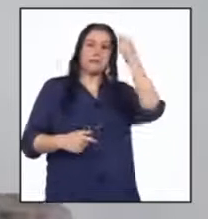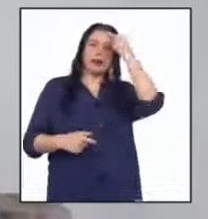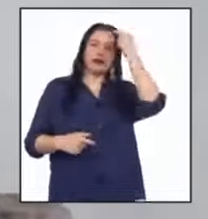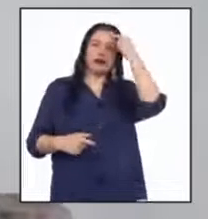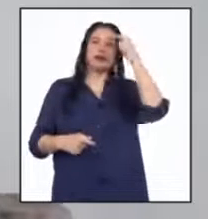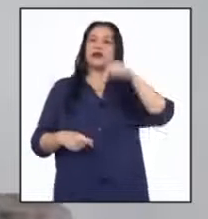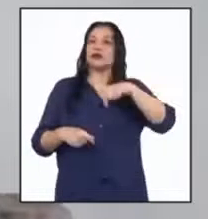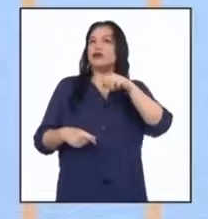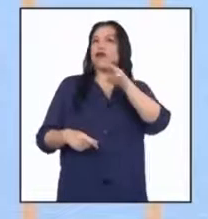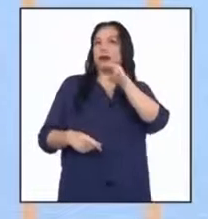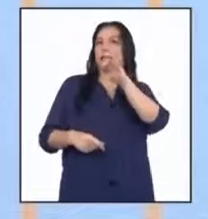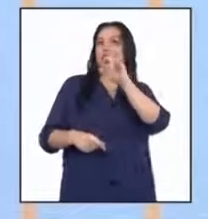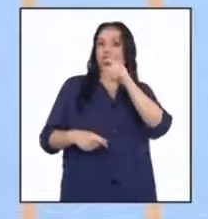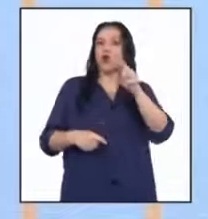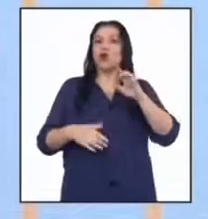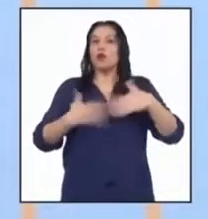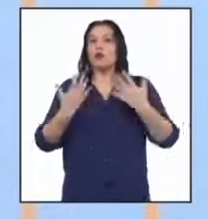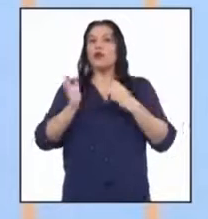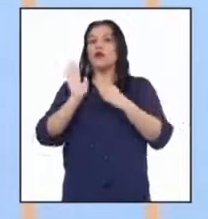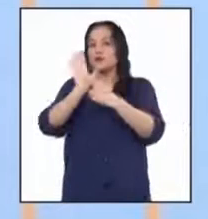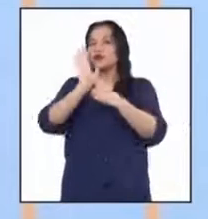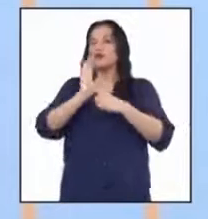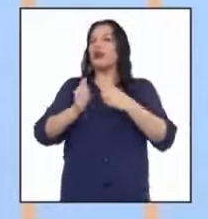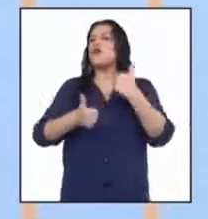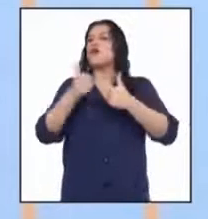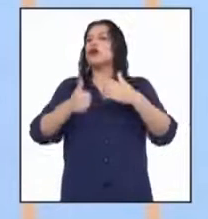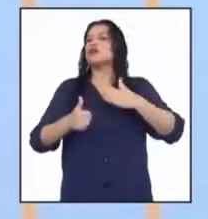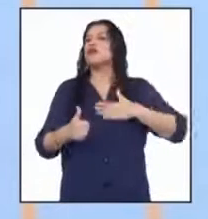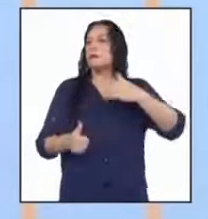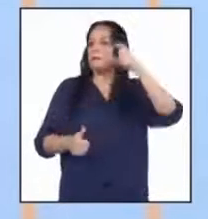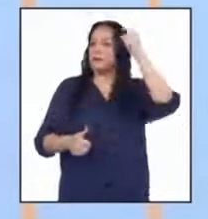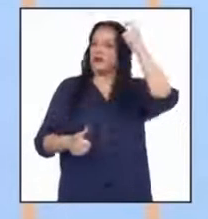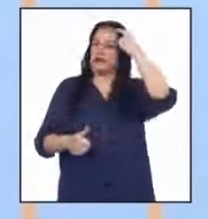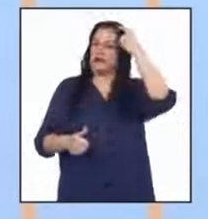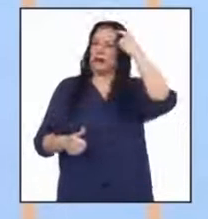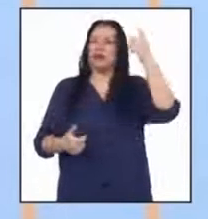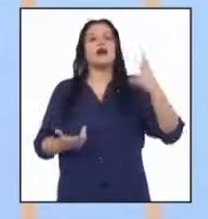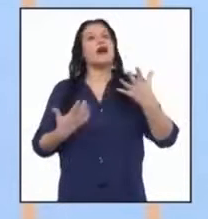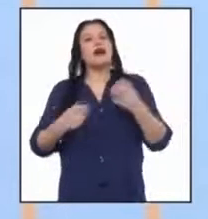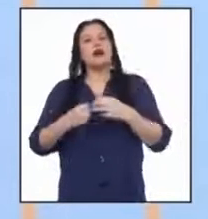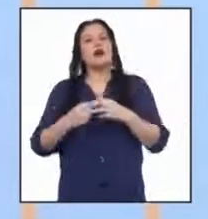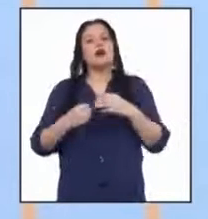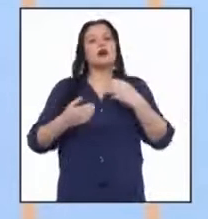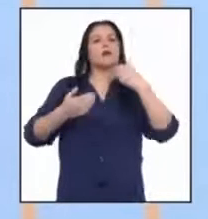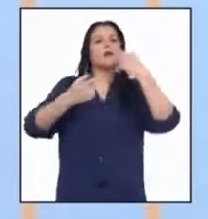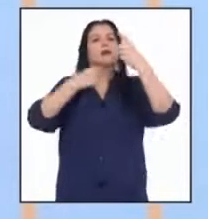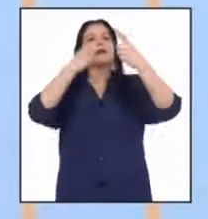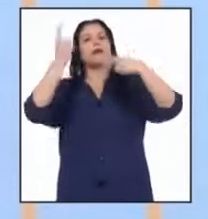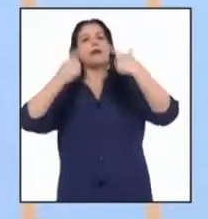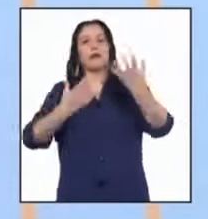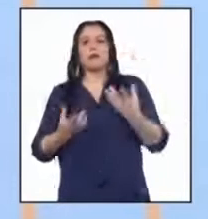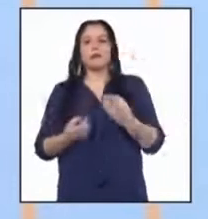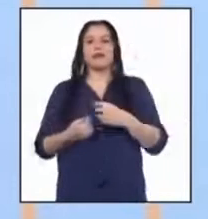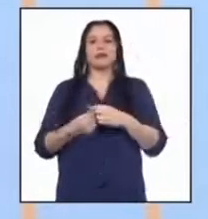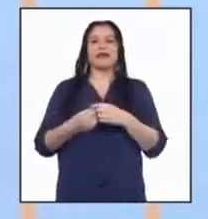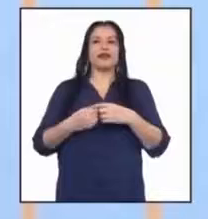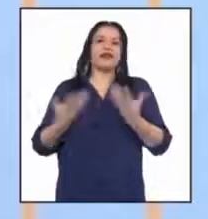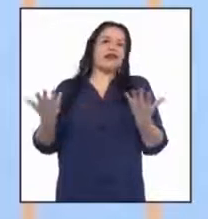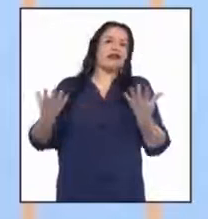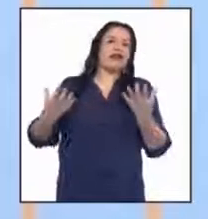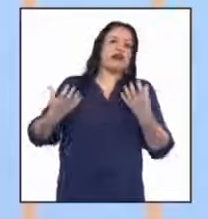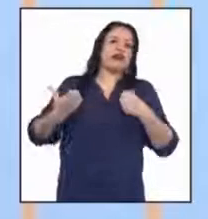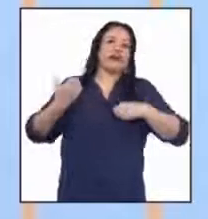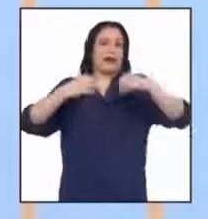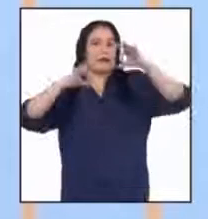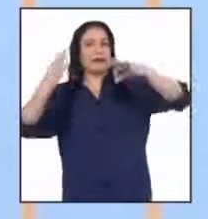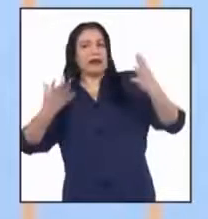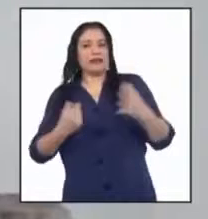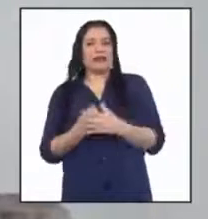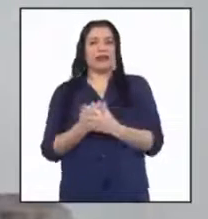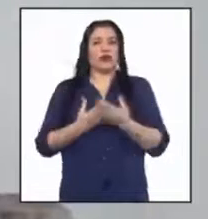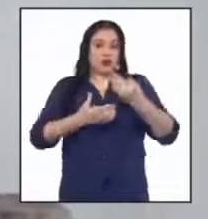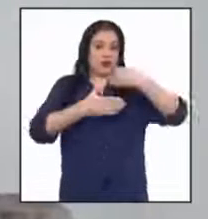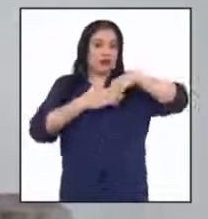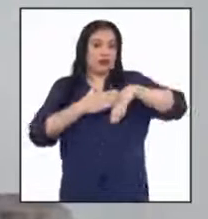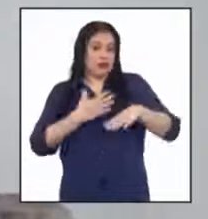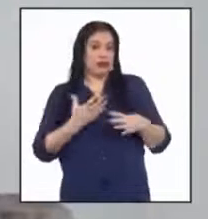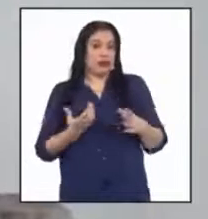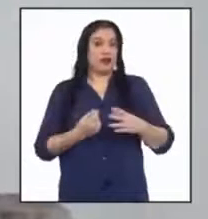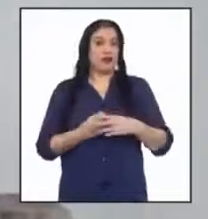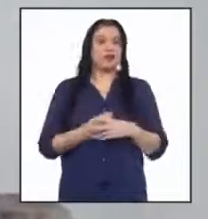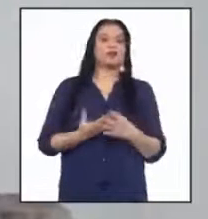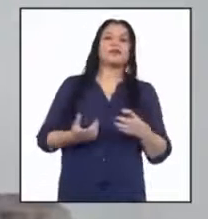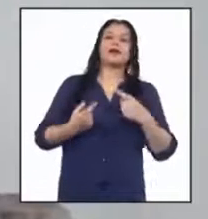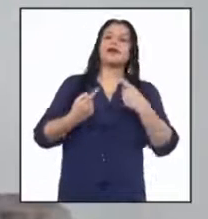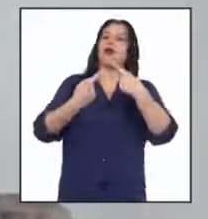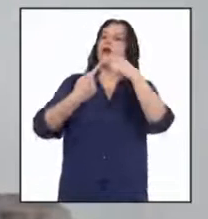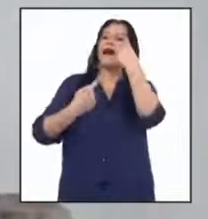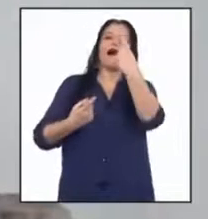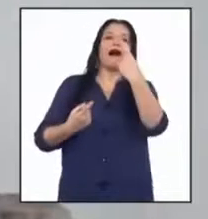ideal para eso. ¿Los monólogos dramático, cómico e interno manejan la misma estructura? Cada